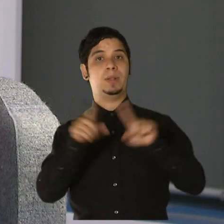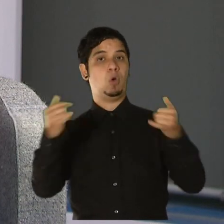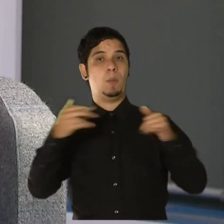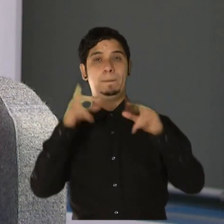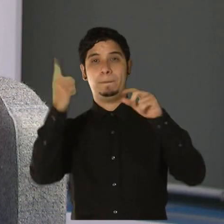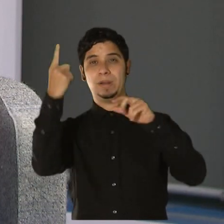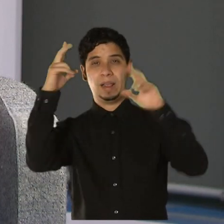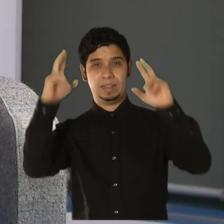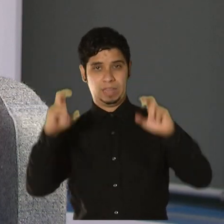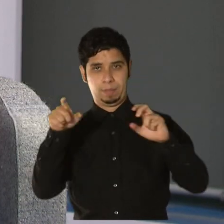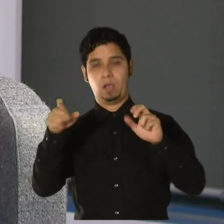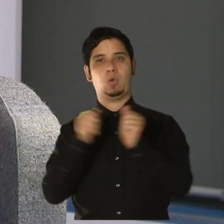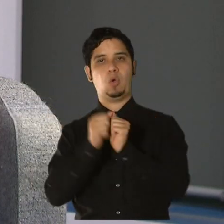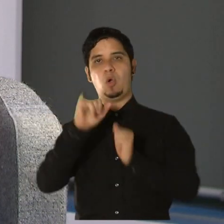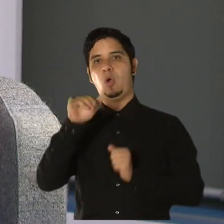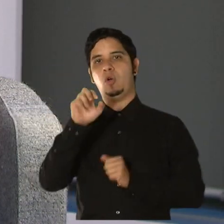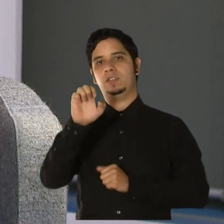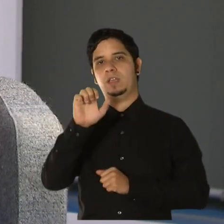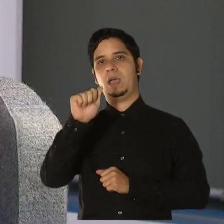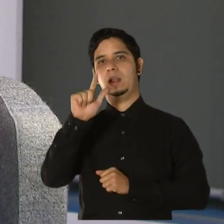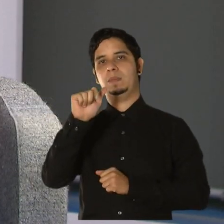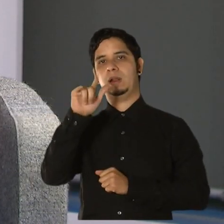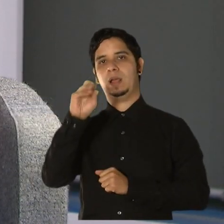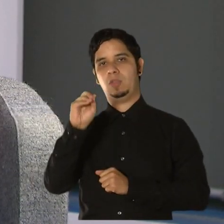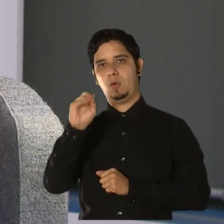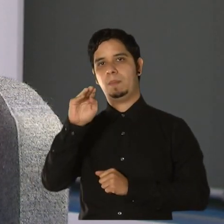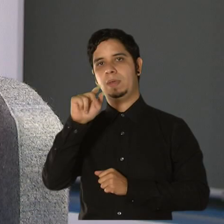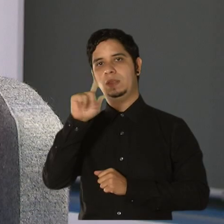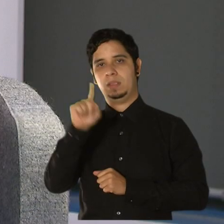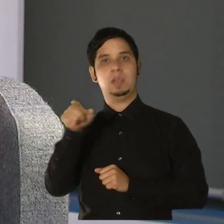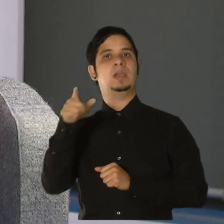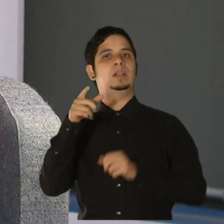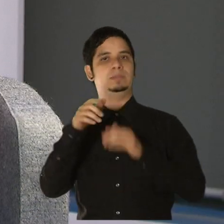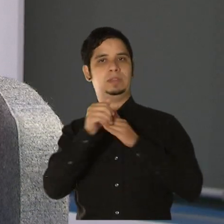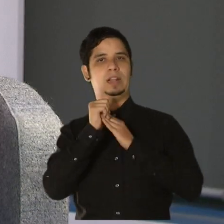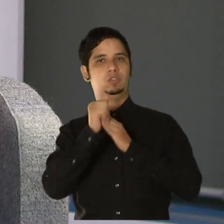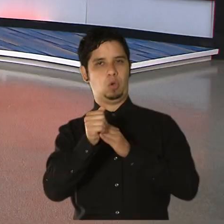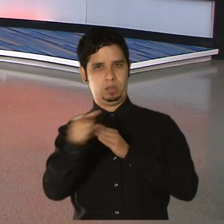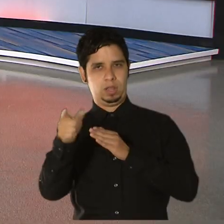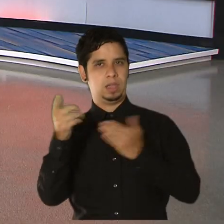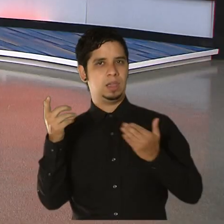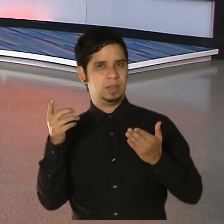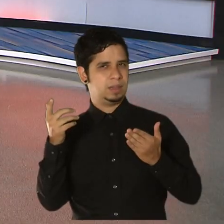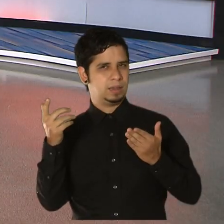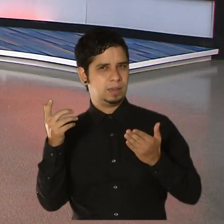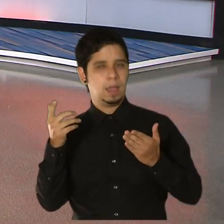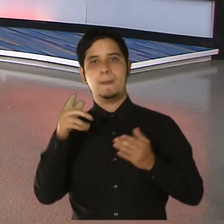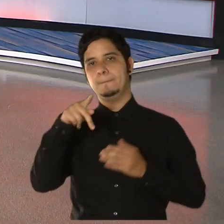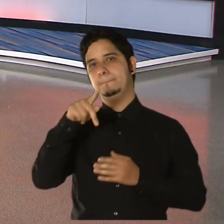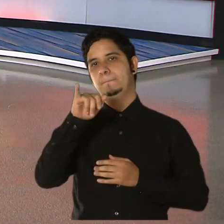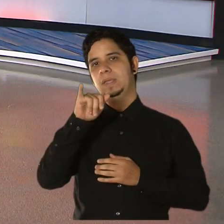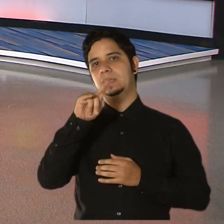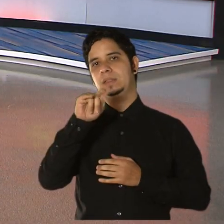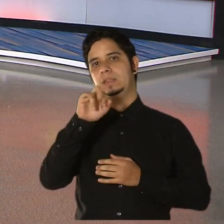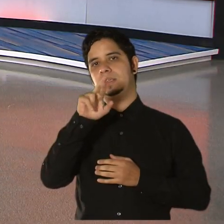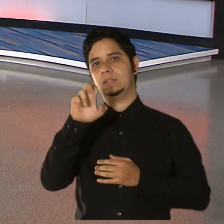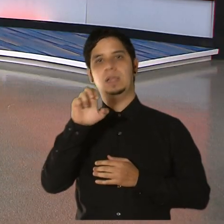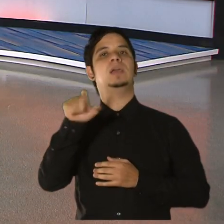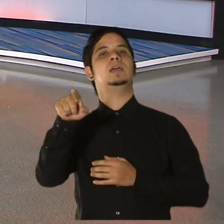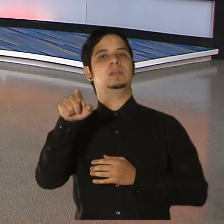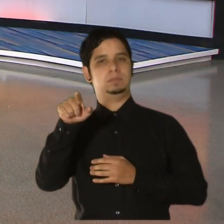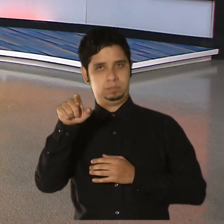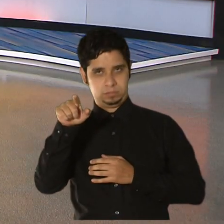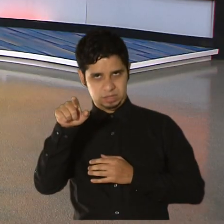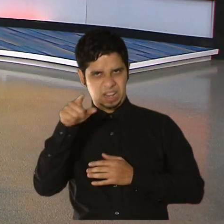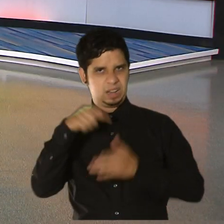José Alvarado Méndez, director del programa PITIRRE de Iniciativa Comunitaria, sobre cómo esta emergencia ocasionada